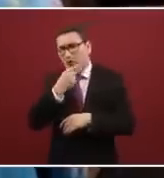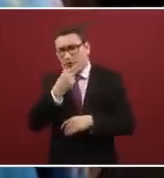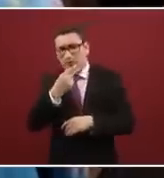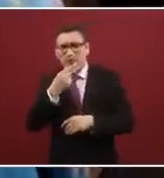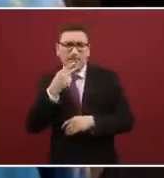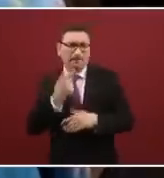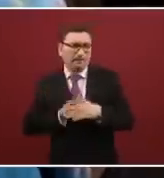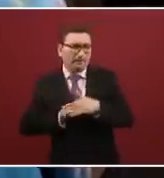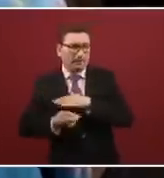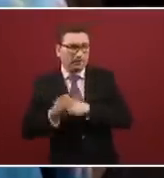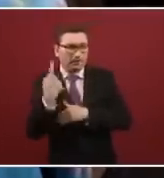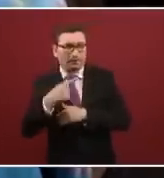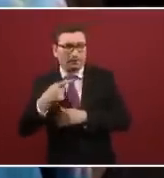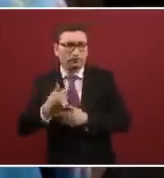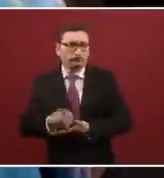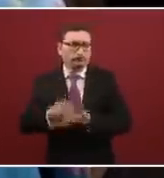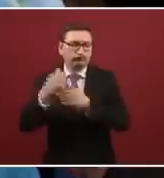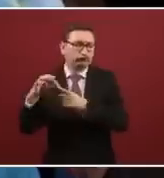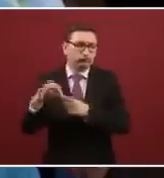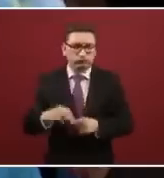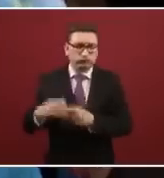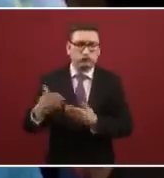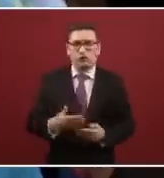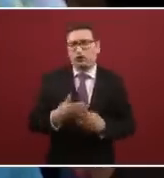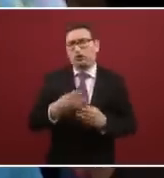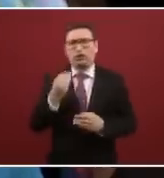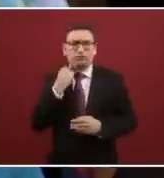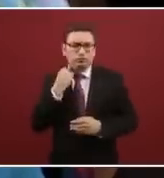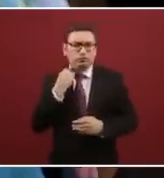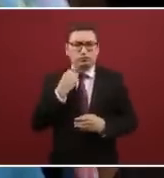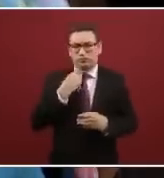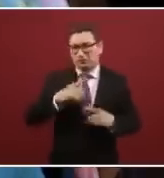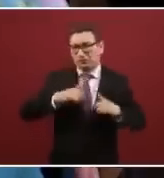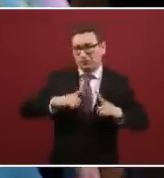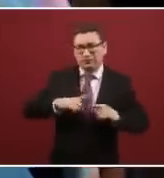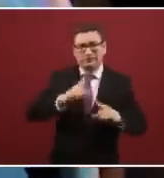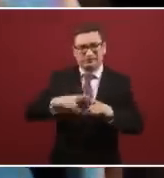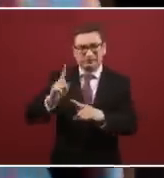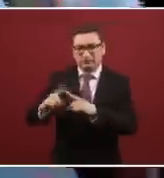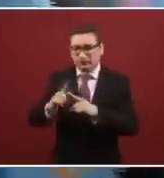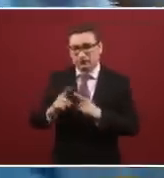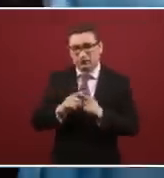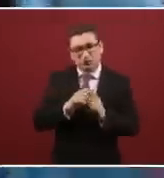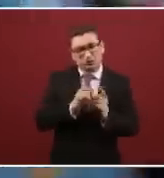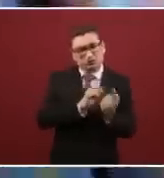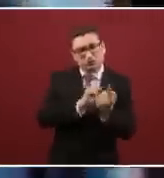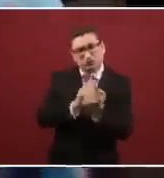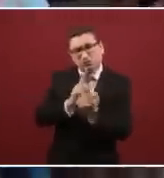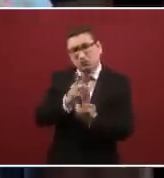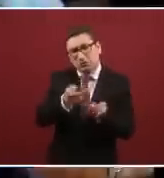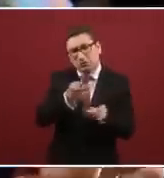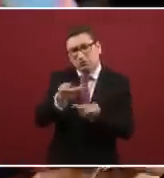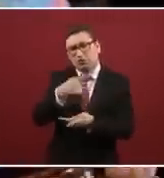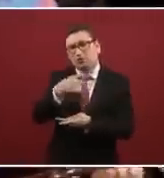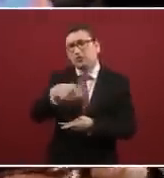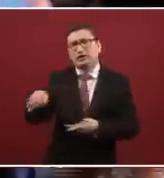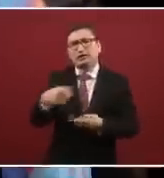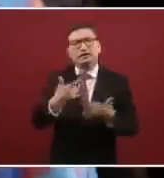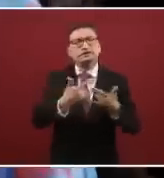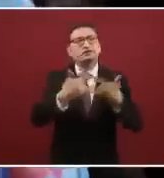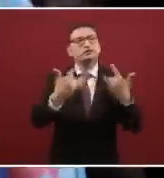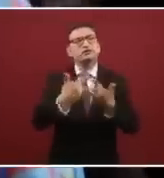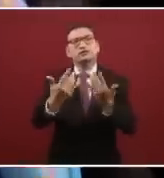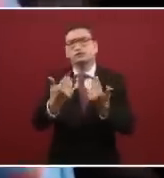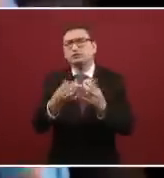coyotes, agentes, abogados, etcétera. En ninguno de los testimonios, presidente, encontré que